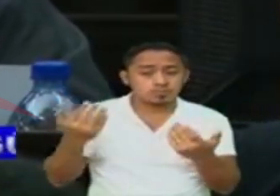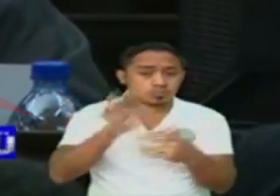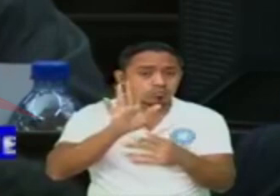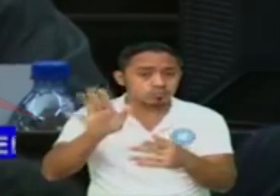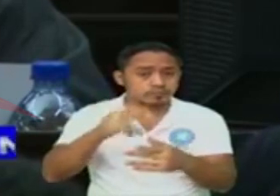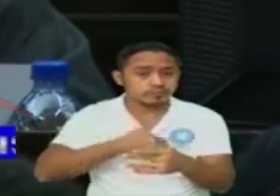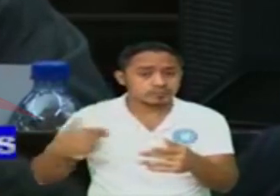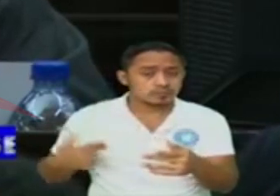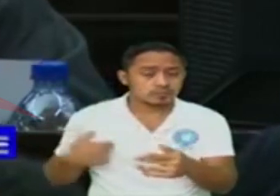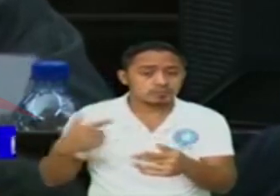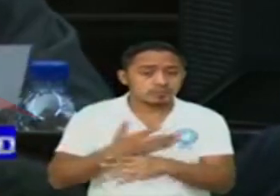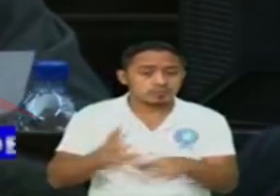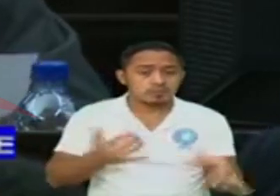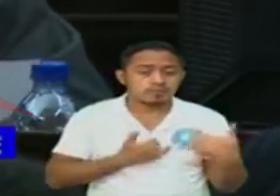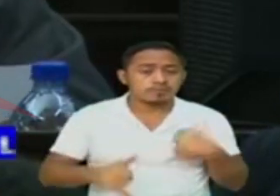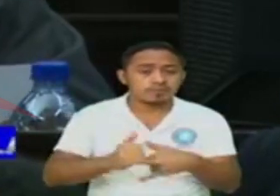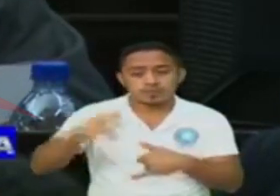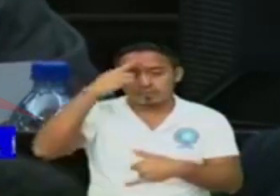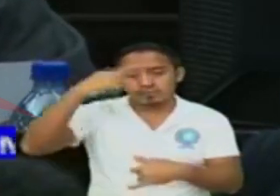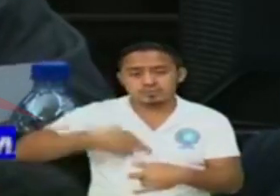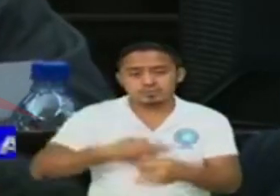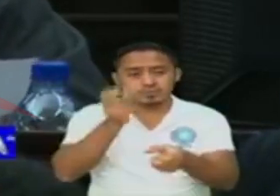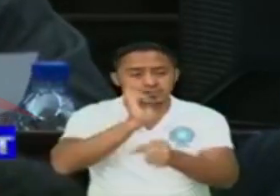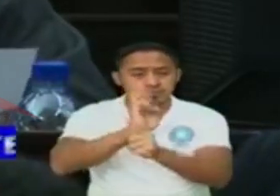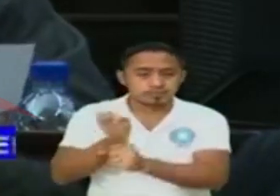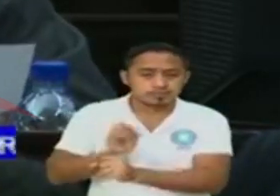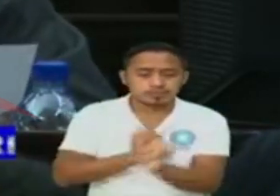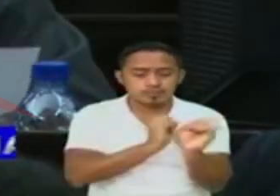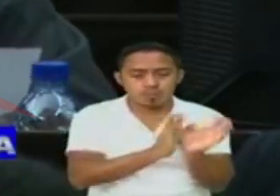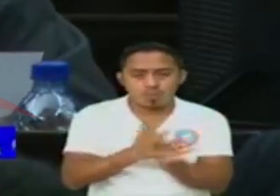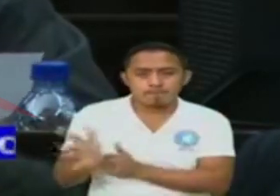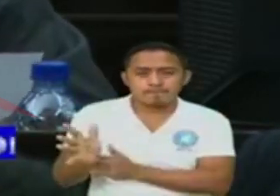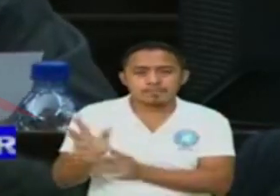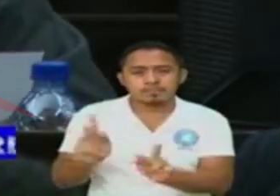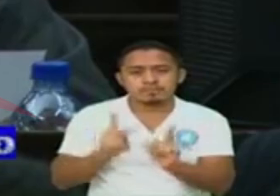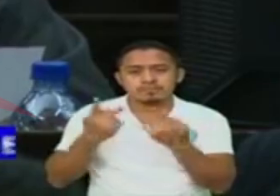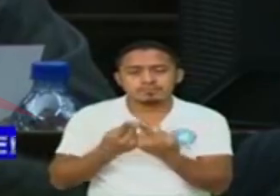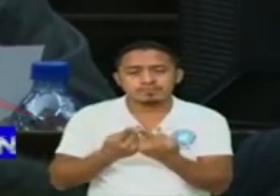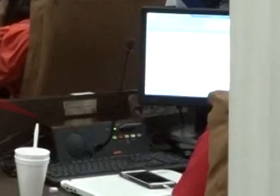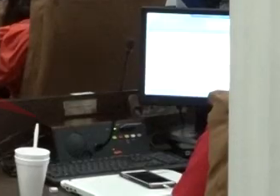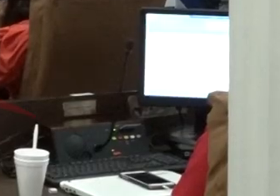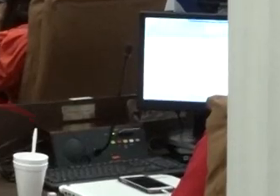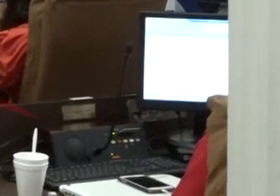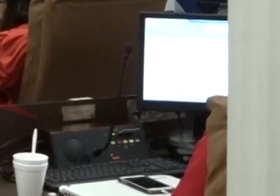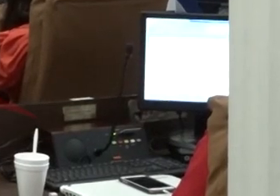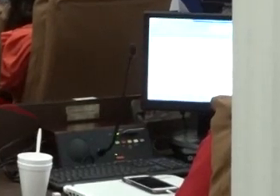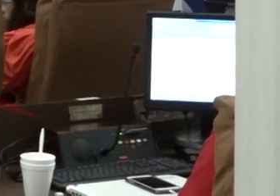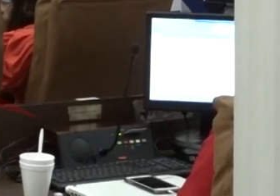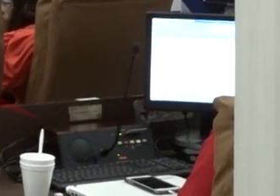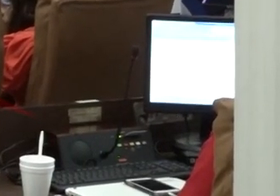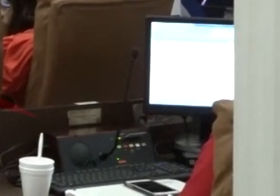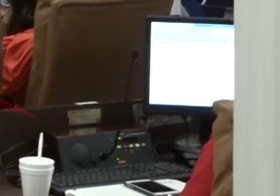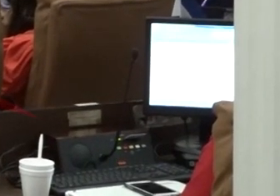que tienen la responsabilidad de velar por el orden público, que de forma conjunta garantizan